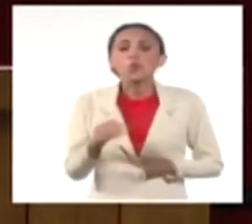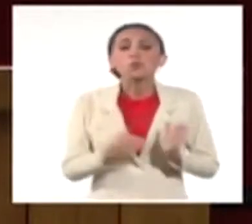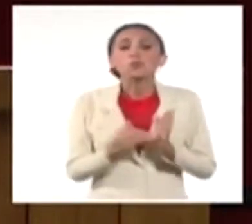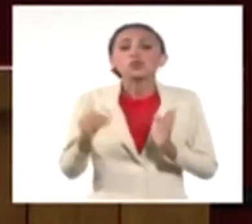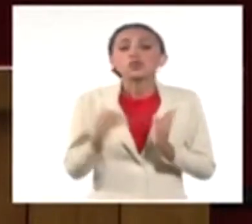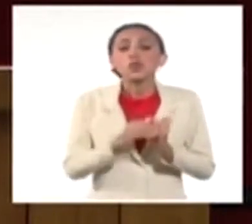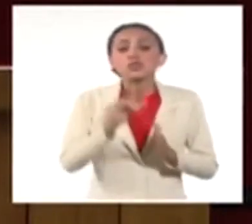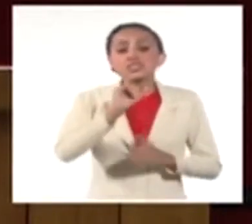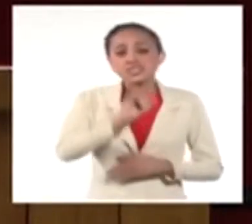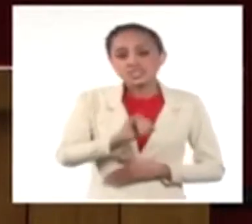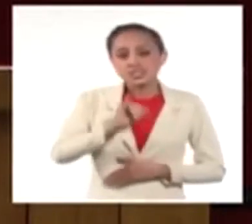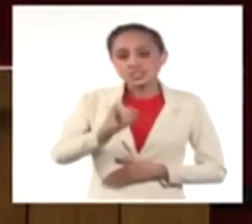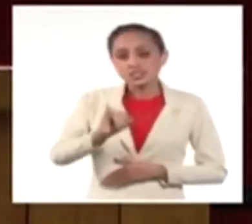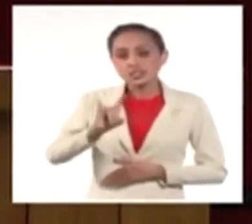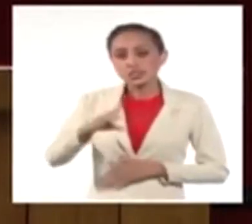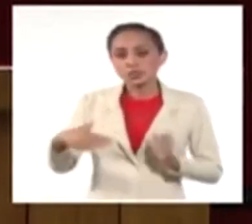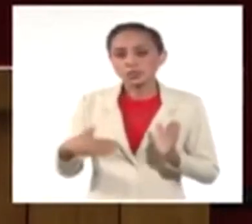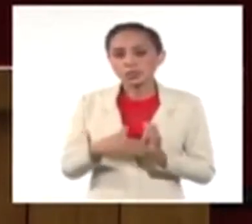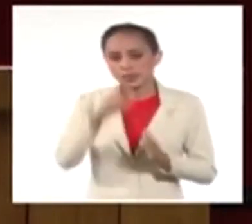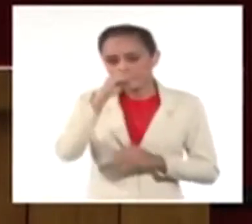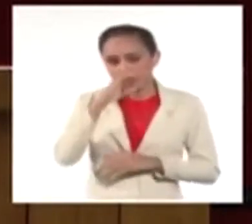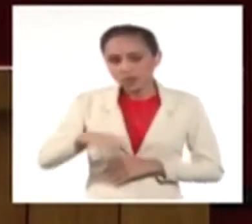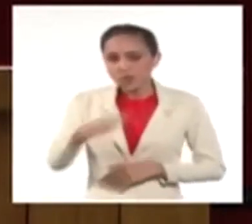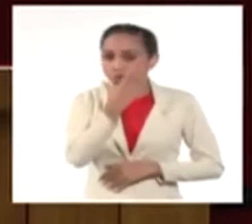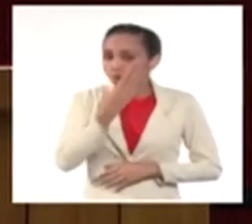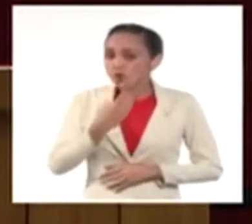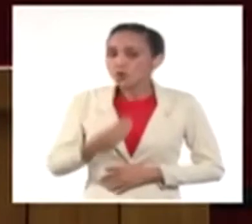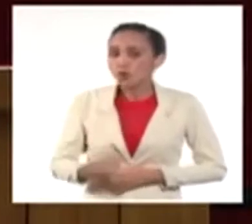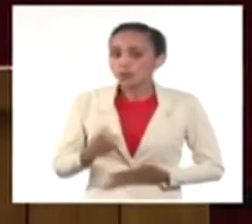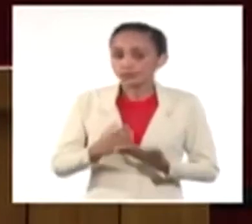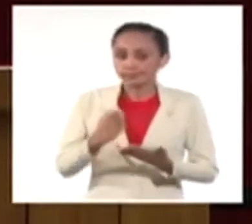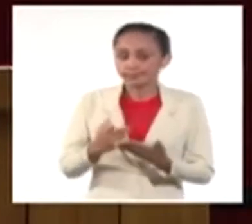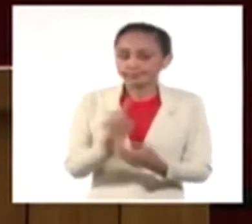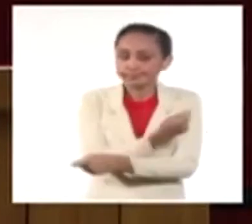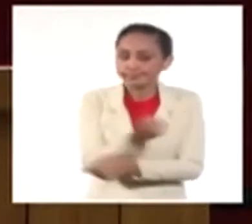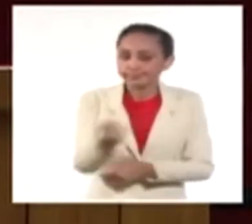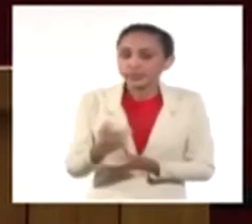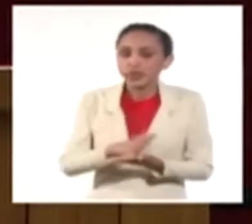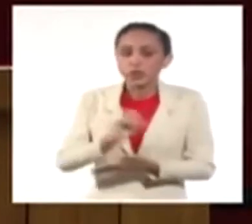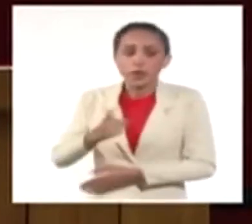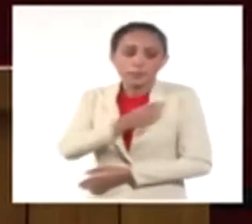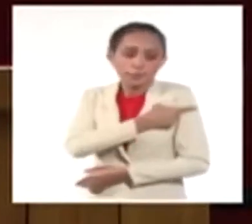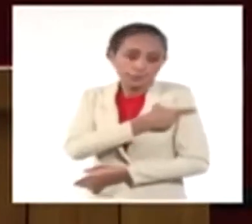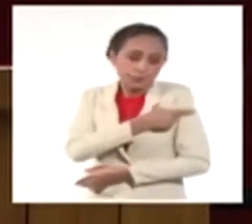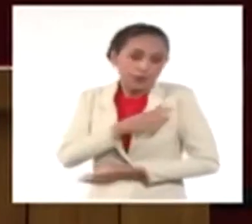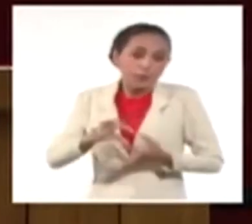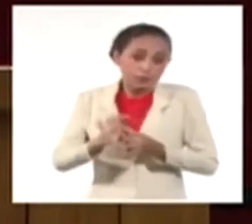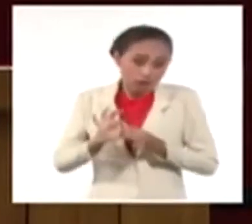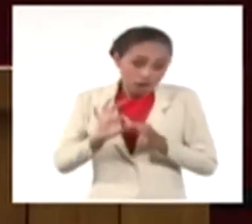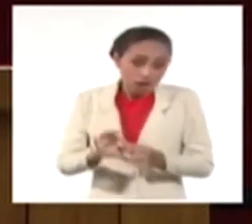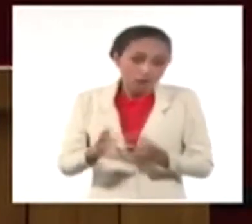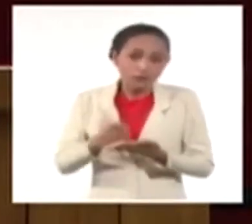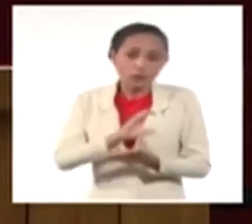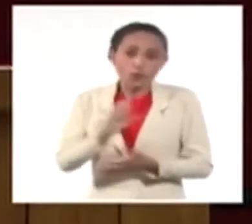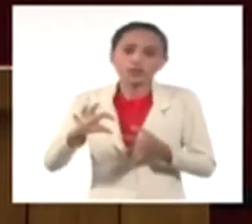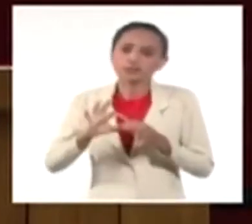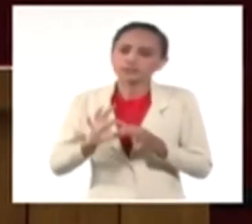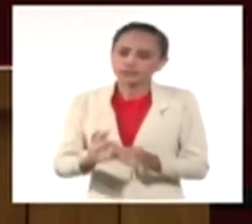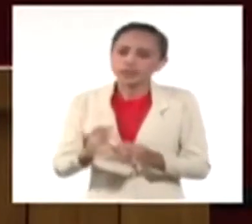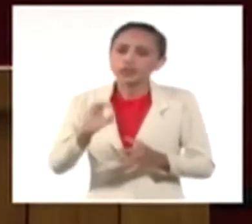1.669.000 niños y jóvenes en la enseñanza preescolar, primaria,